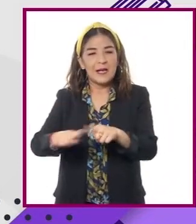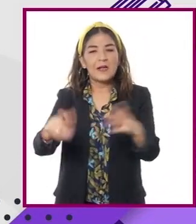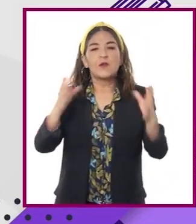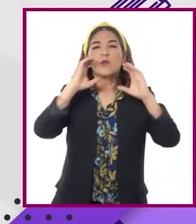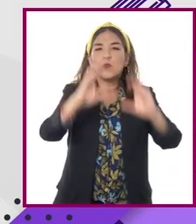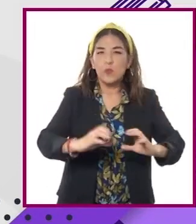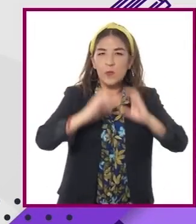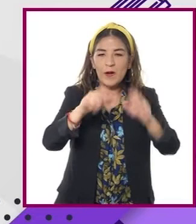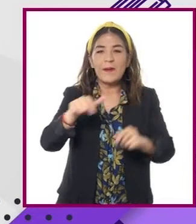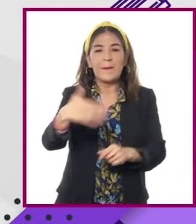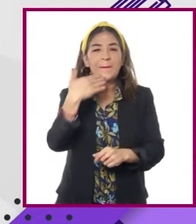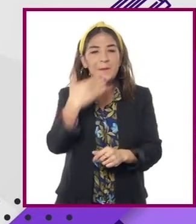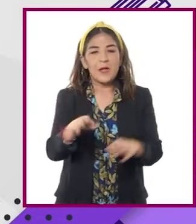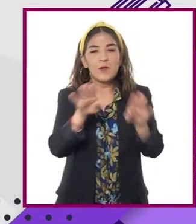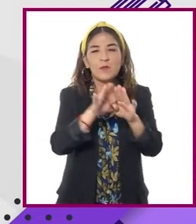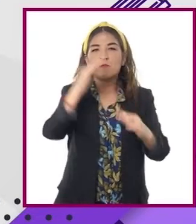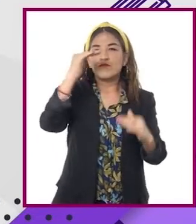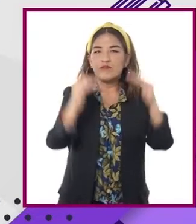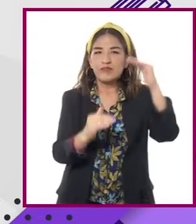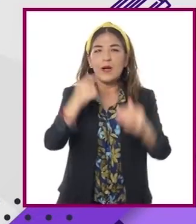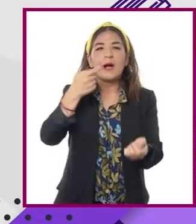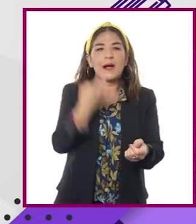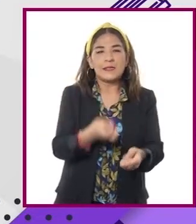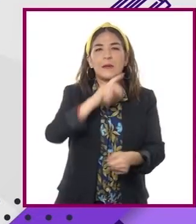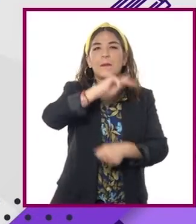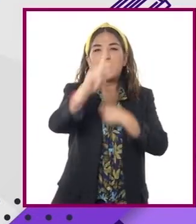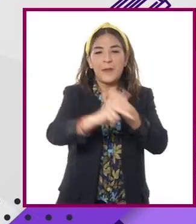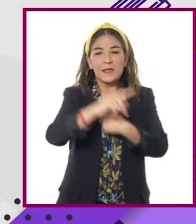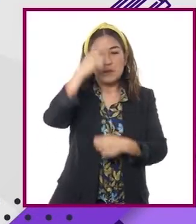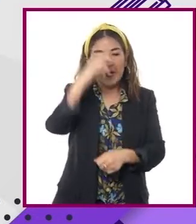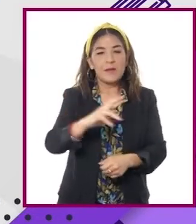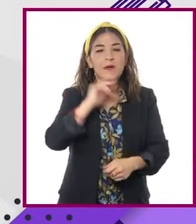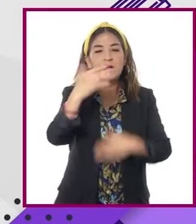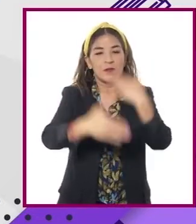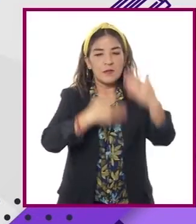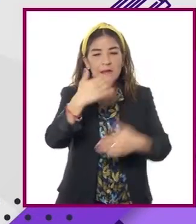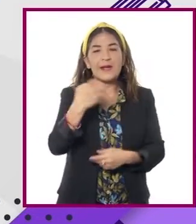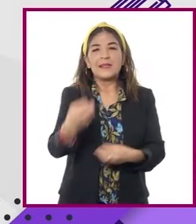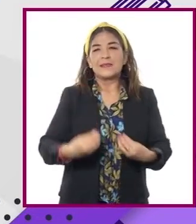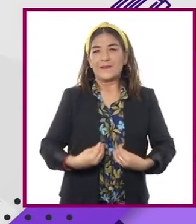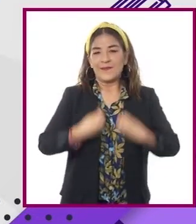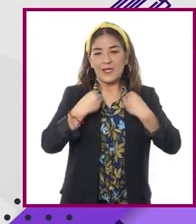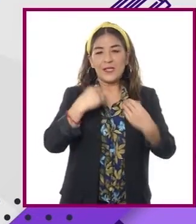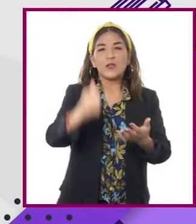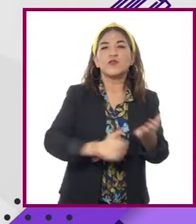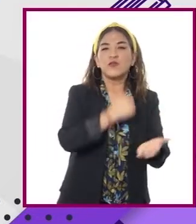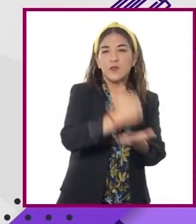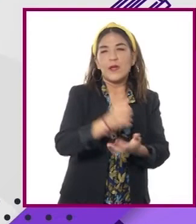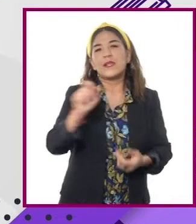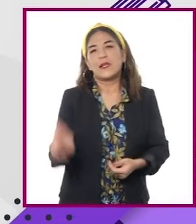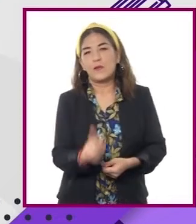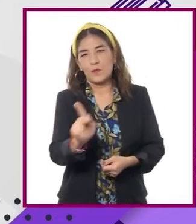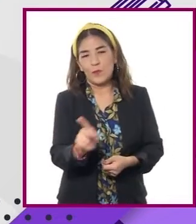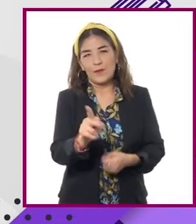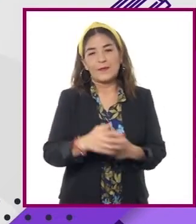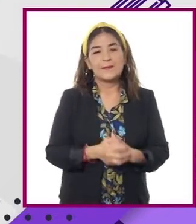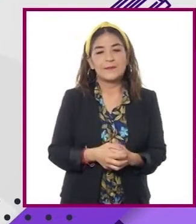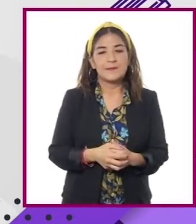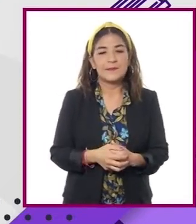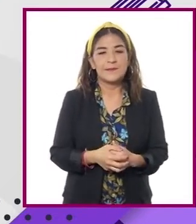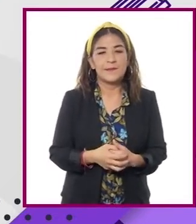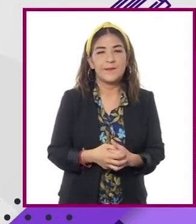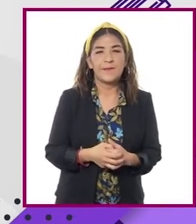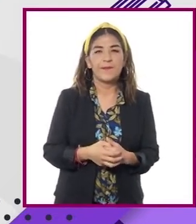desarrollo equilibrado del país y el mejoramiento de las condiciones de vida de la población rural y urbana.